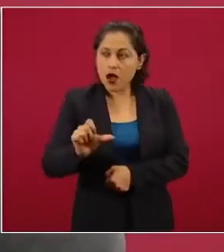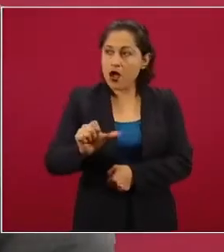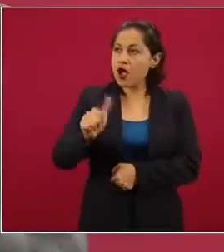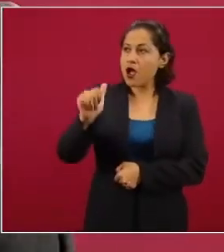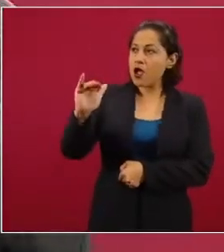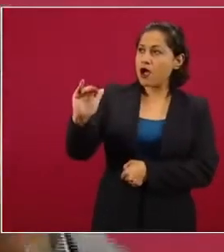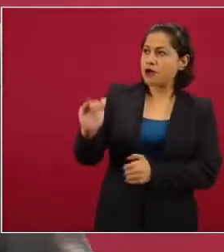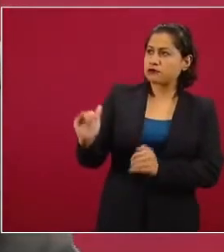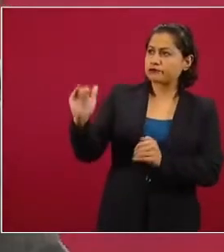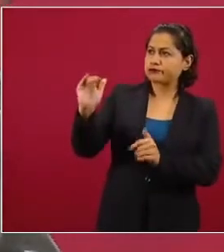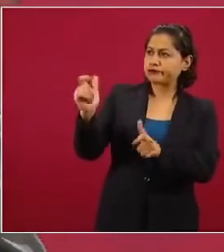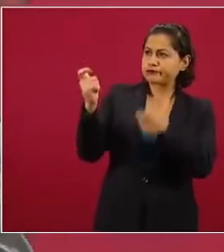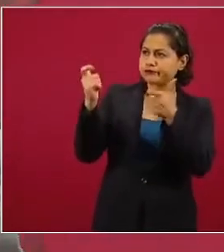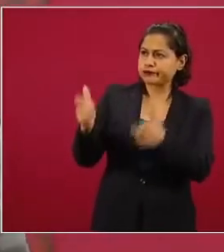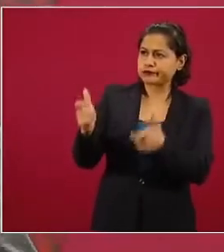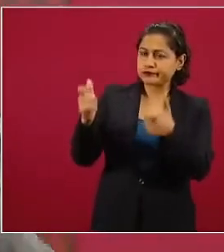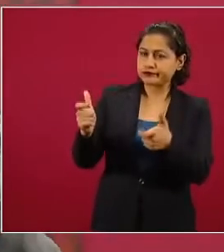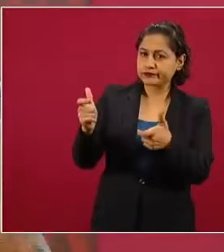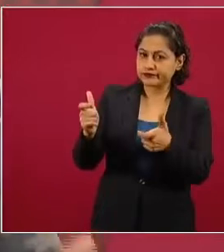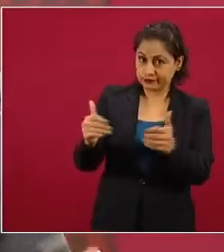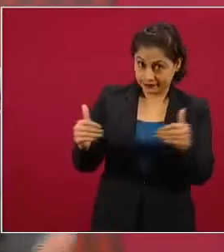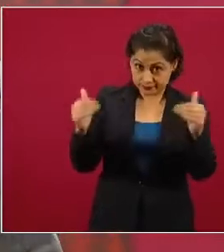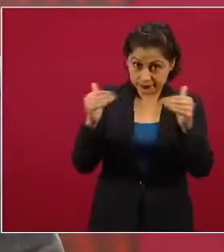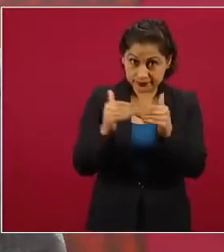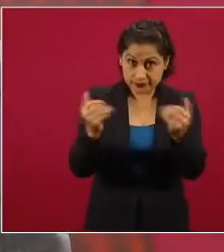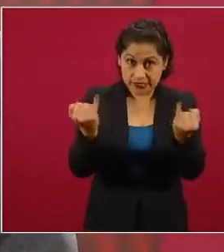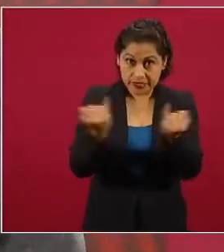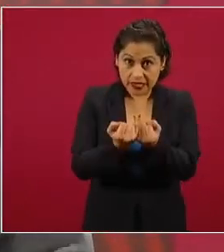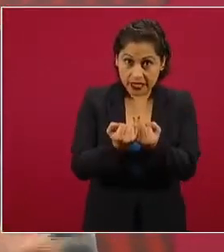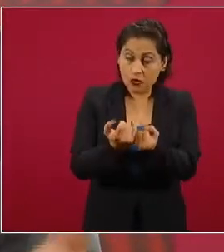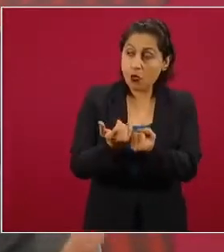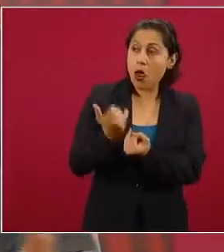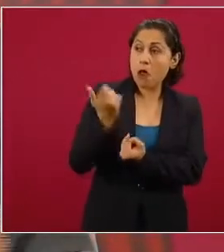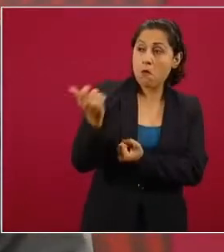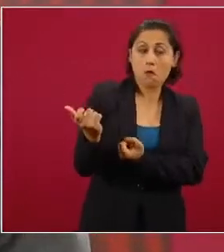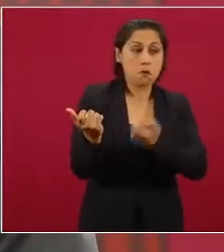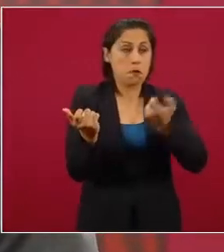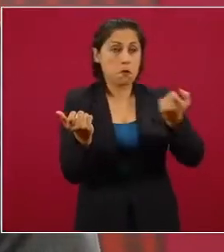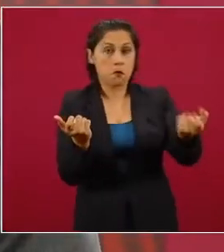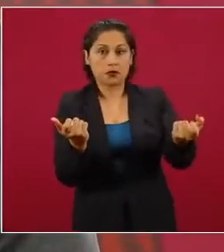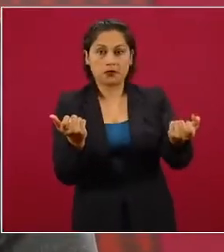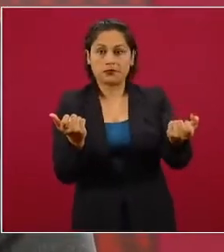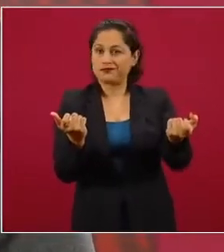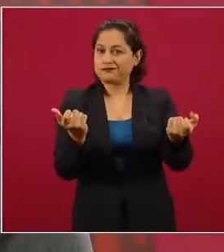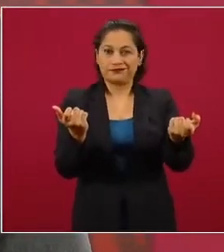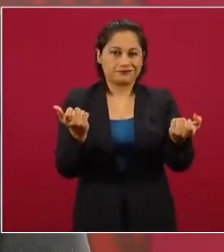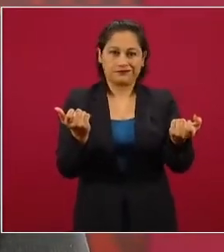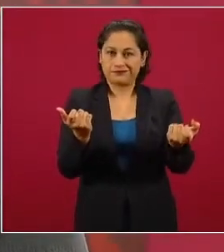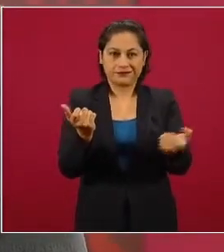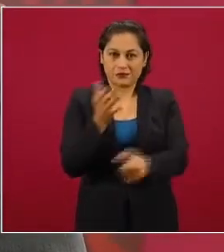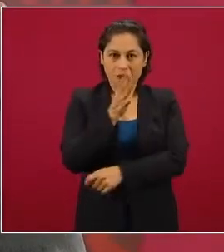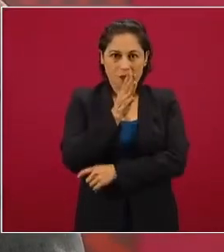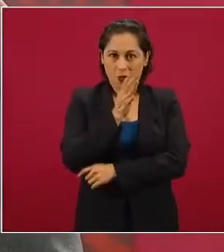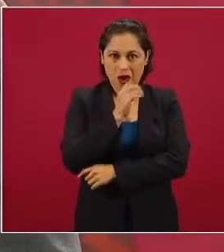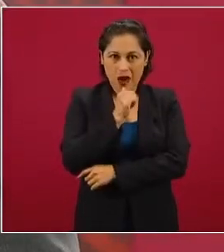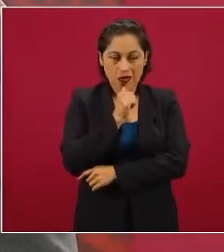¿Cómo le vamos a estar entregando dinero del presupuesto